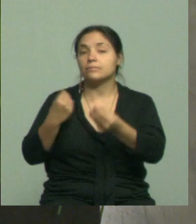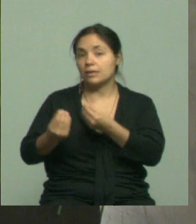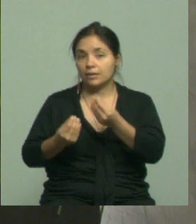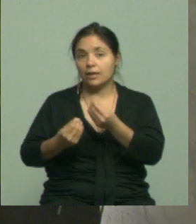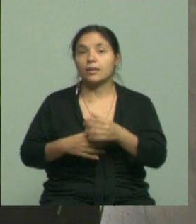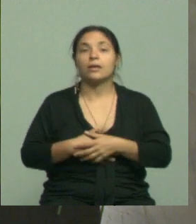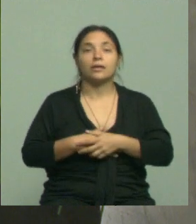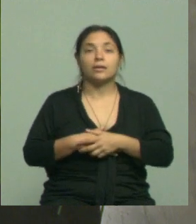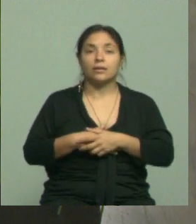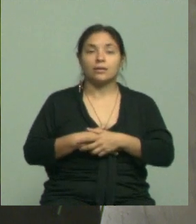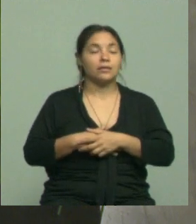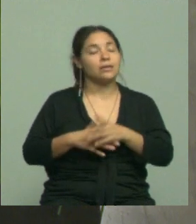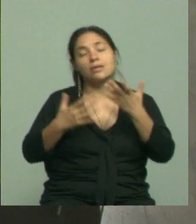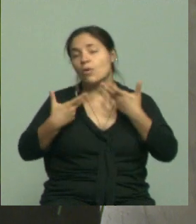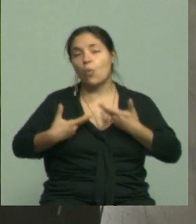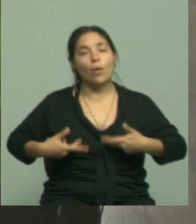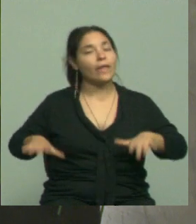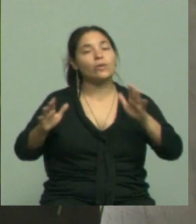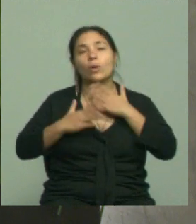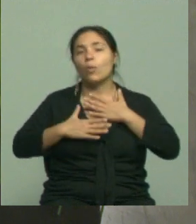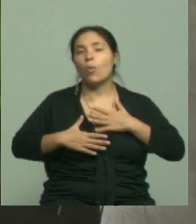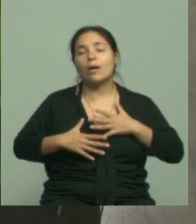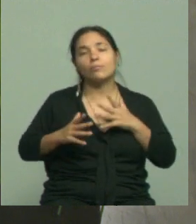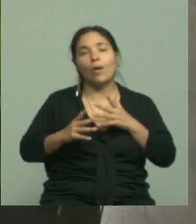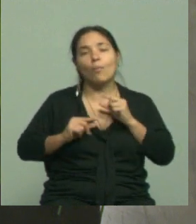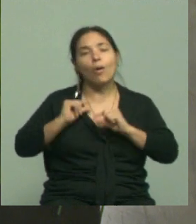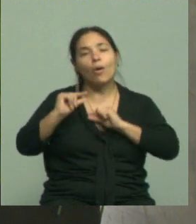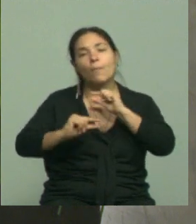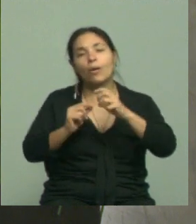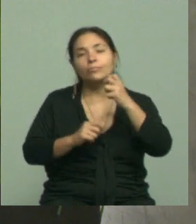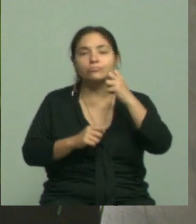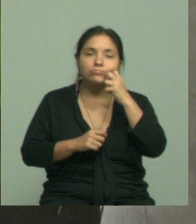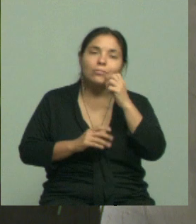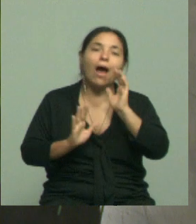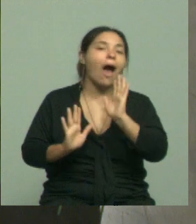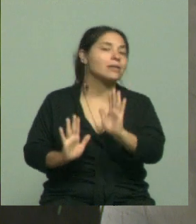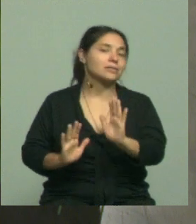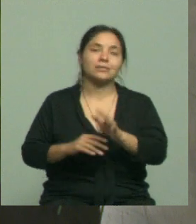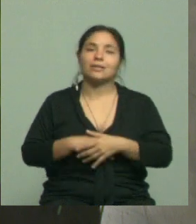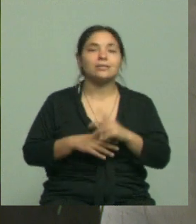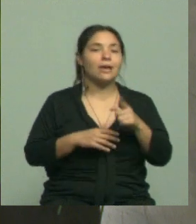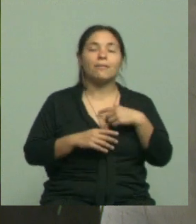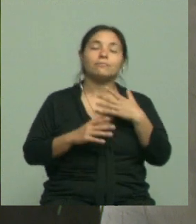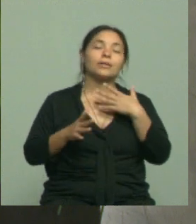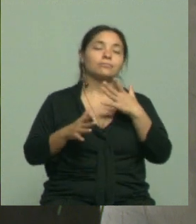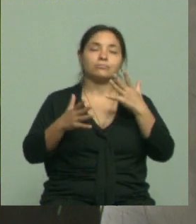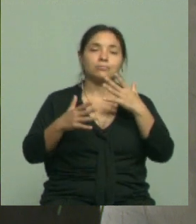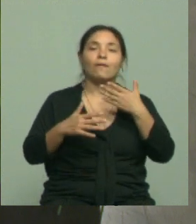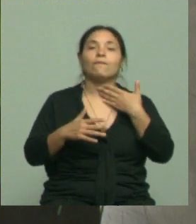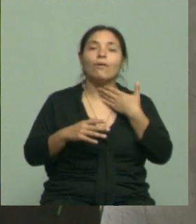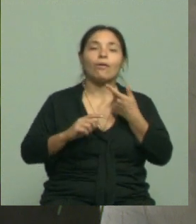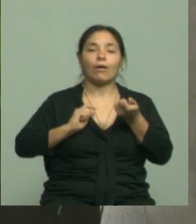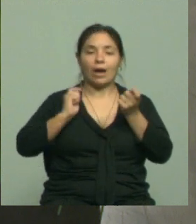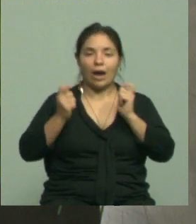del envejecimiento natural del cuerpo. A medida que vamos envejeciendo se van cambiando sistemas hormonales,